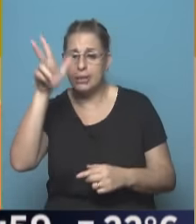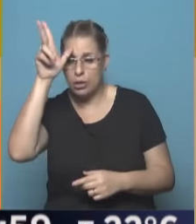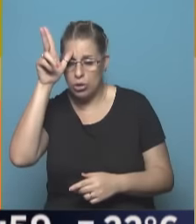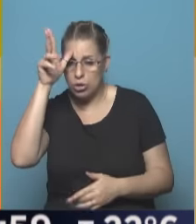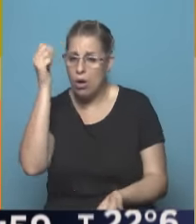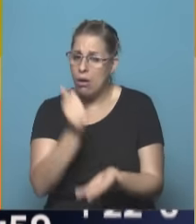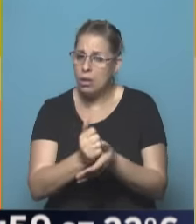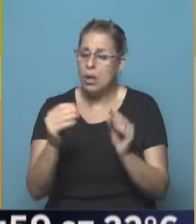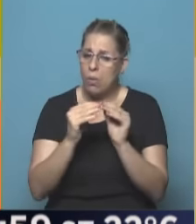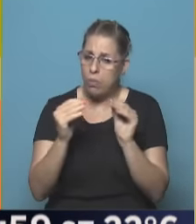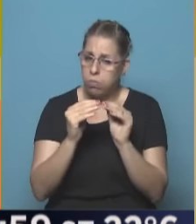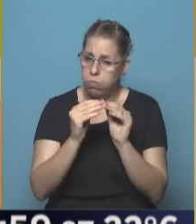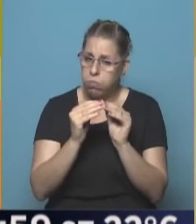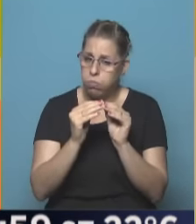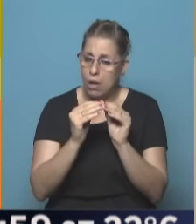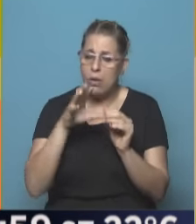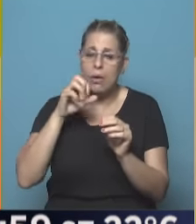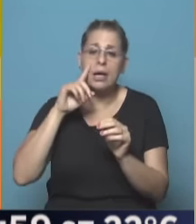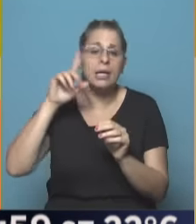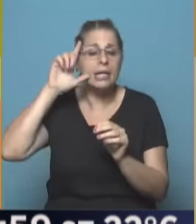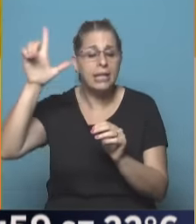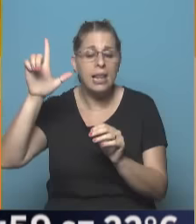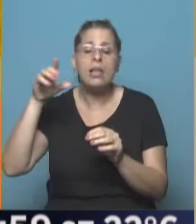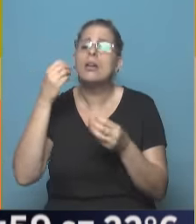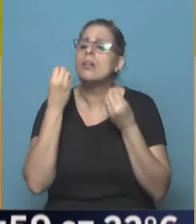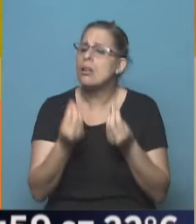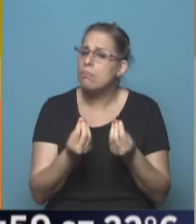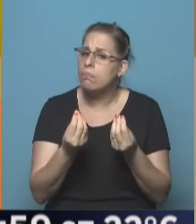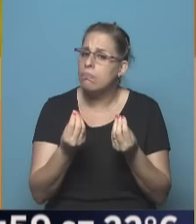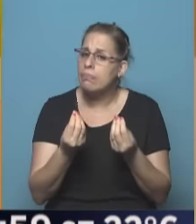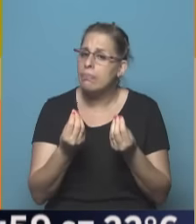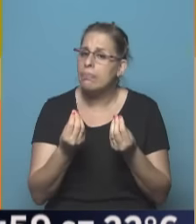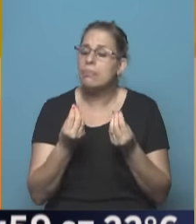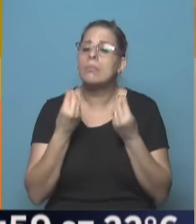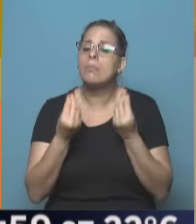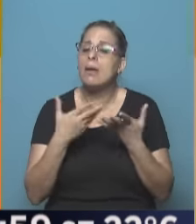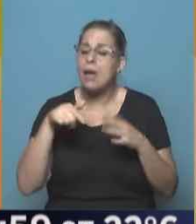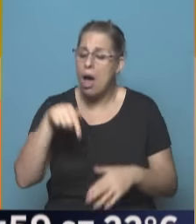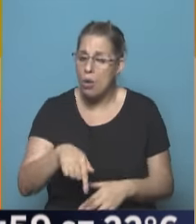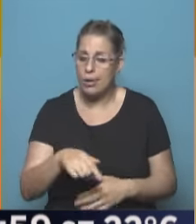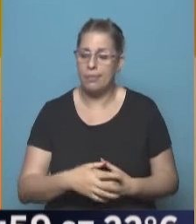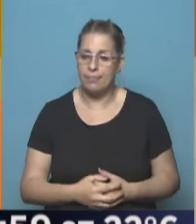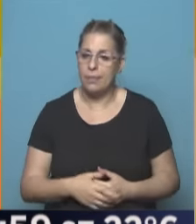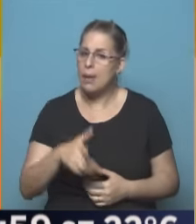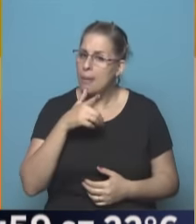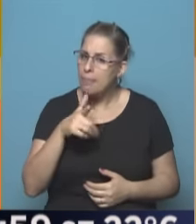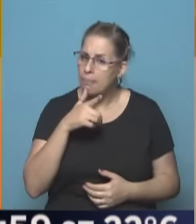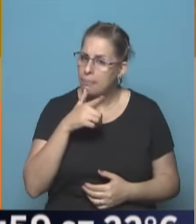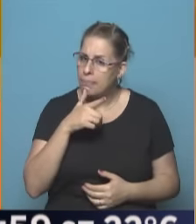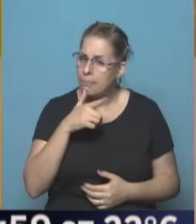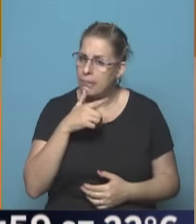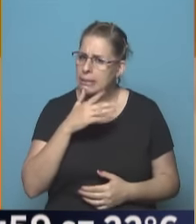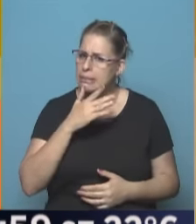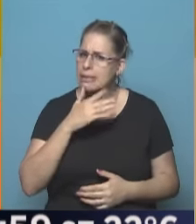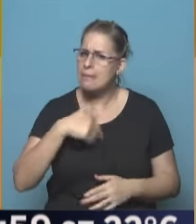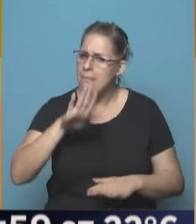nuestro compañero Ariel. Ariel, ¿qué está sucediendo ahora en este momento? Parece estar bastante más